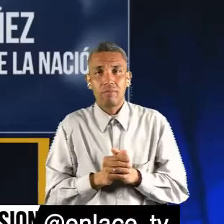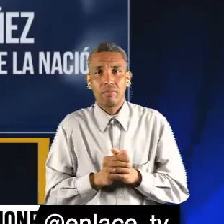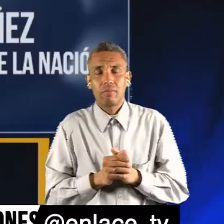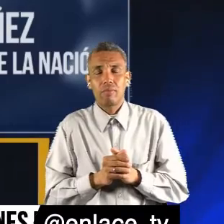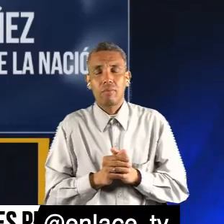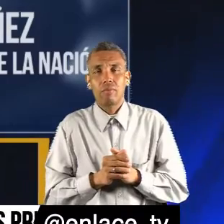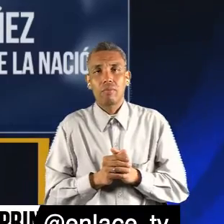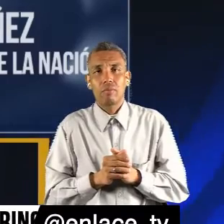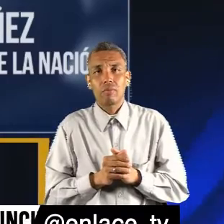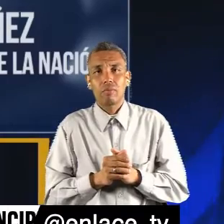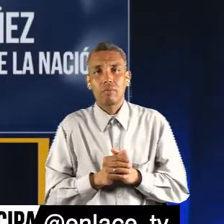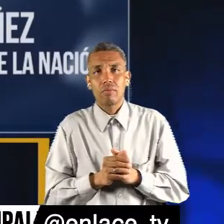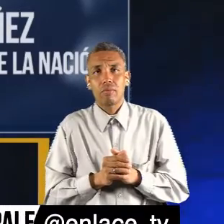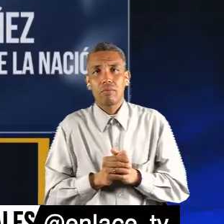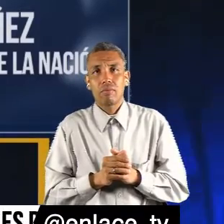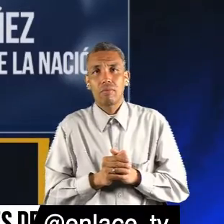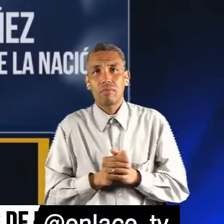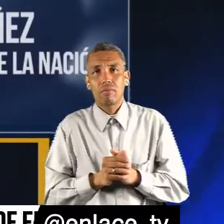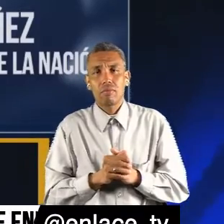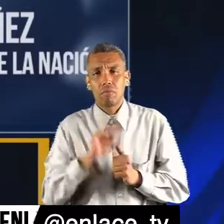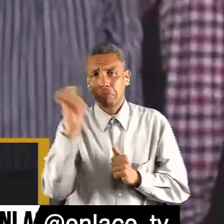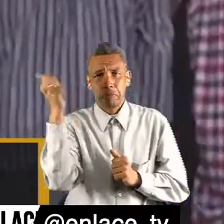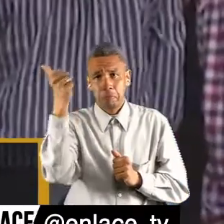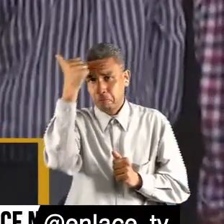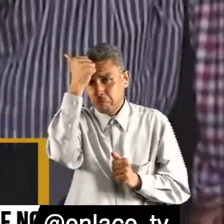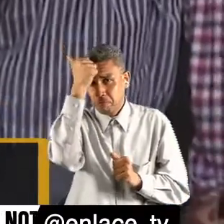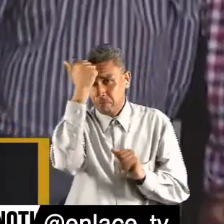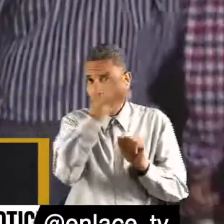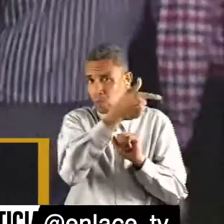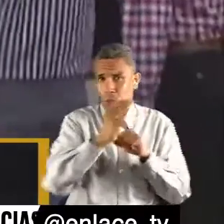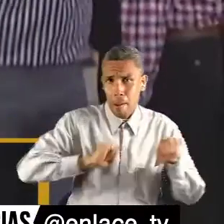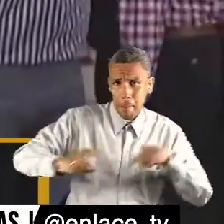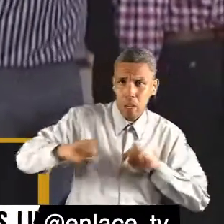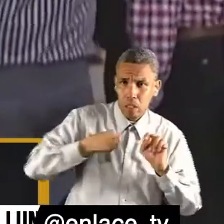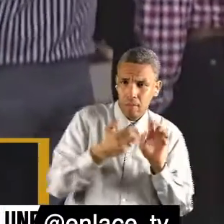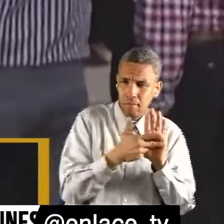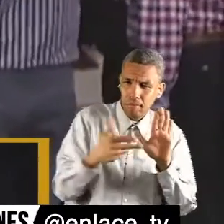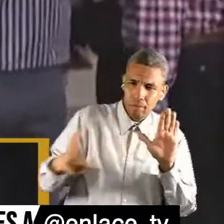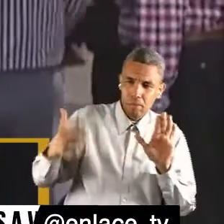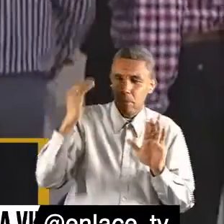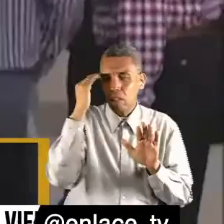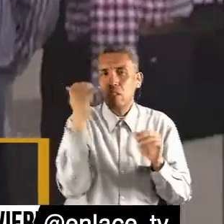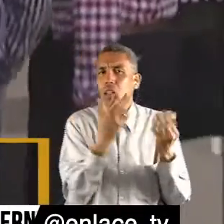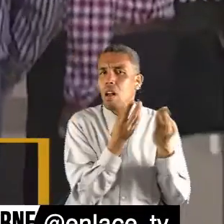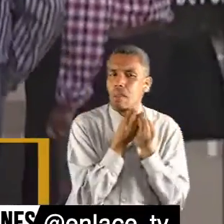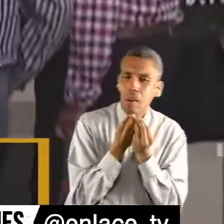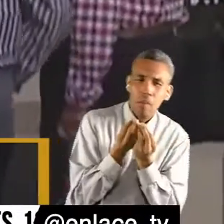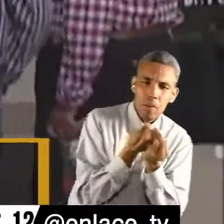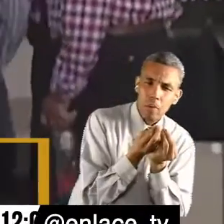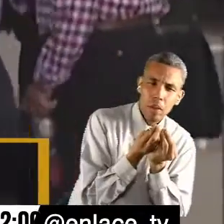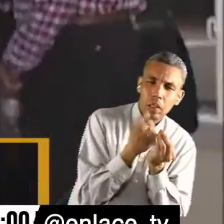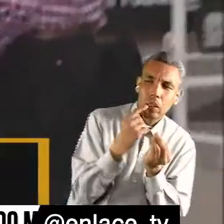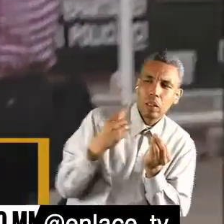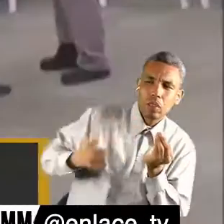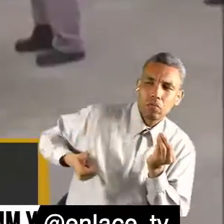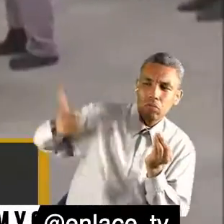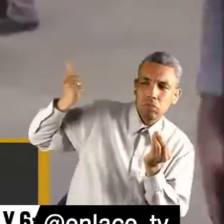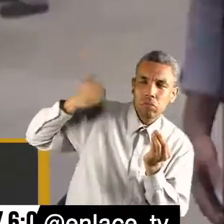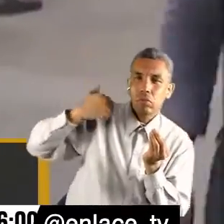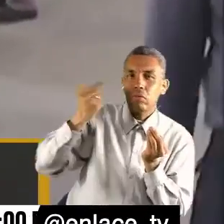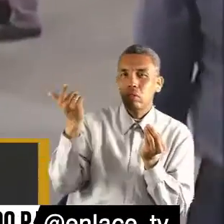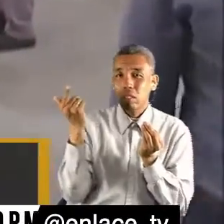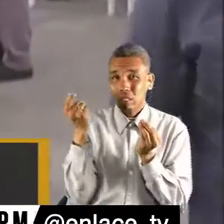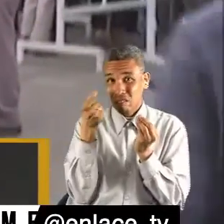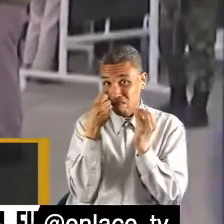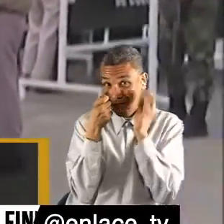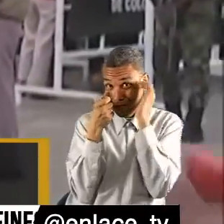condición de máximo tribunal de lo contencioso administrativo. El Consejo de Estado votará la ponencia positiva de un magistrado en el sentido de que la reelección del